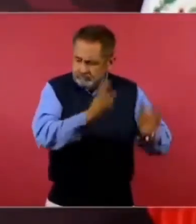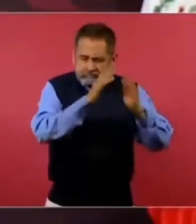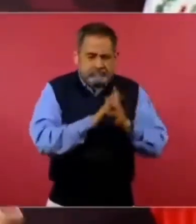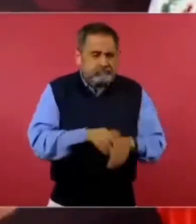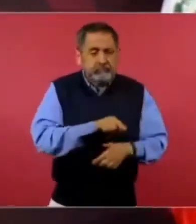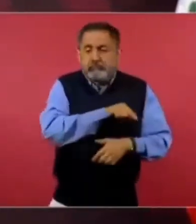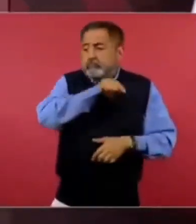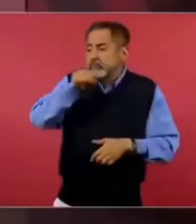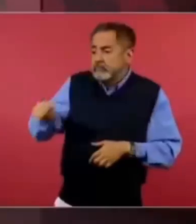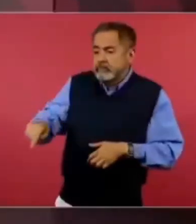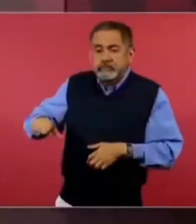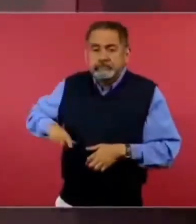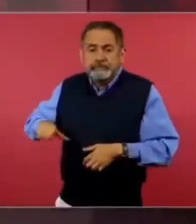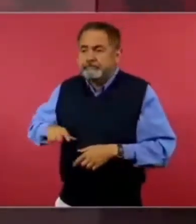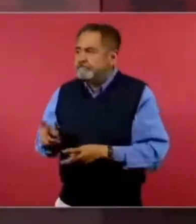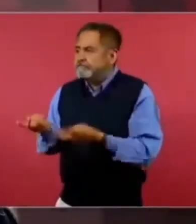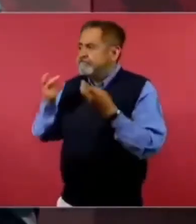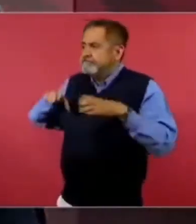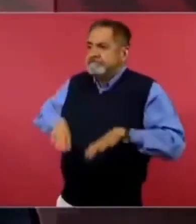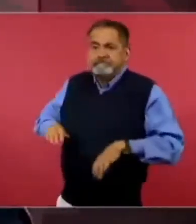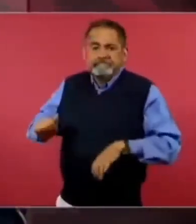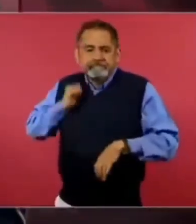pero el